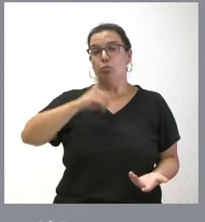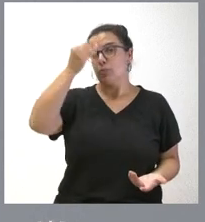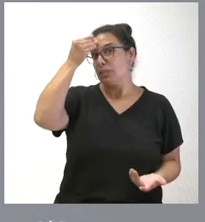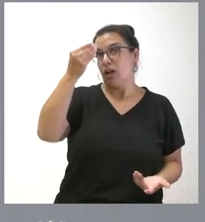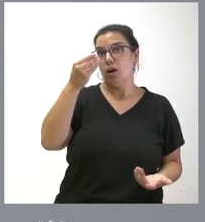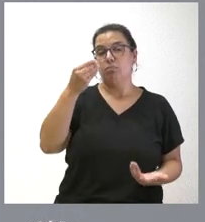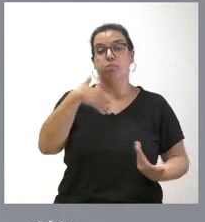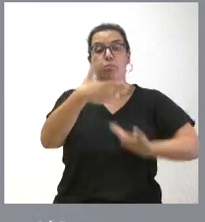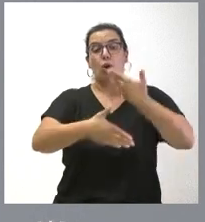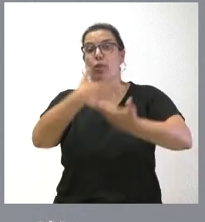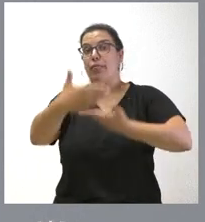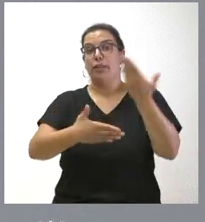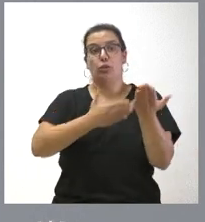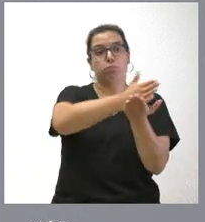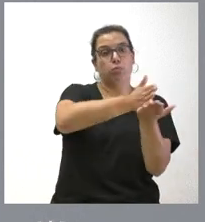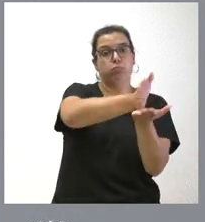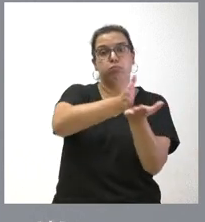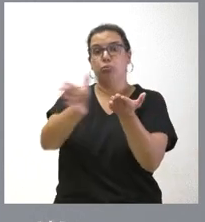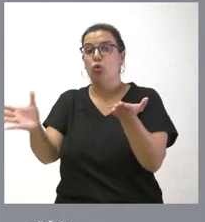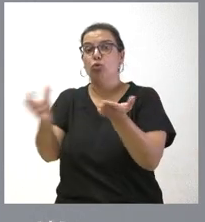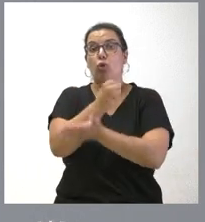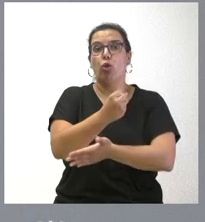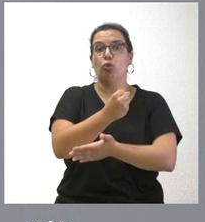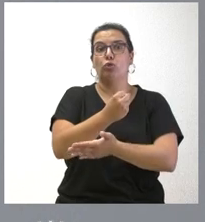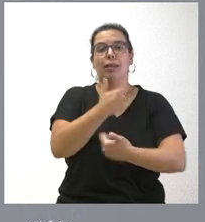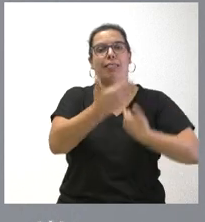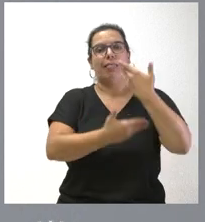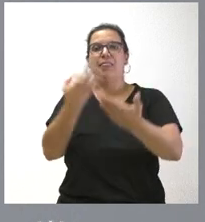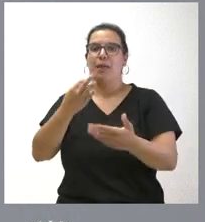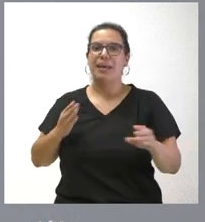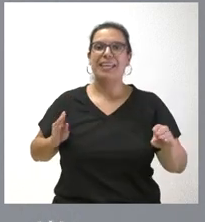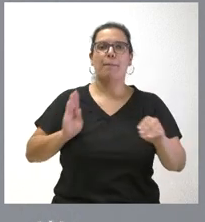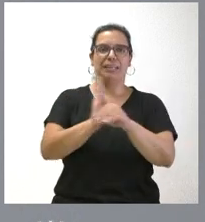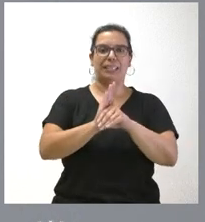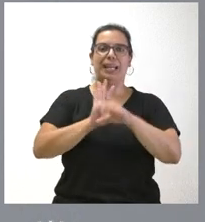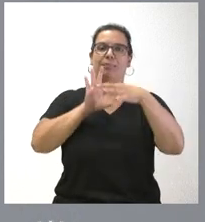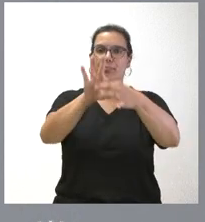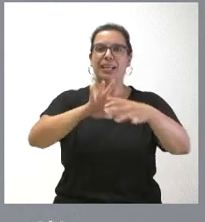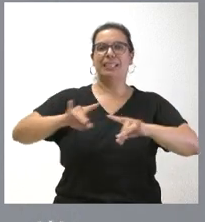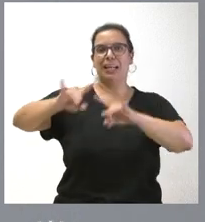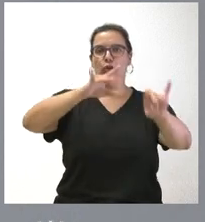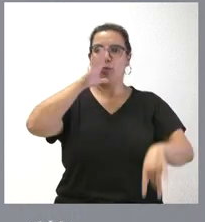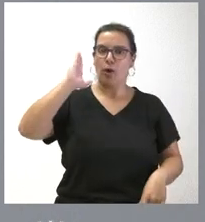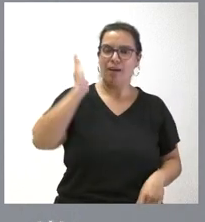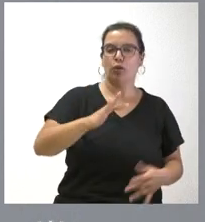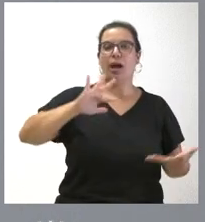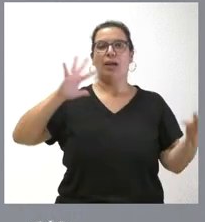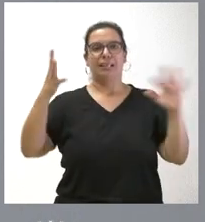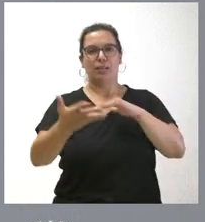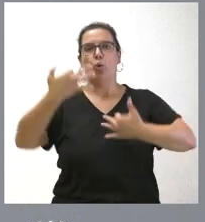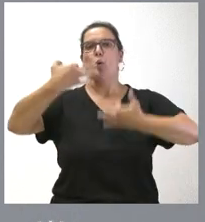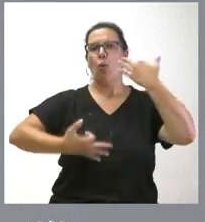proceso tiene que venir acompañado de inversiones En el territorio en lo que tiene que ser una transición justa